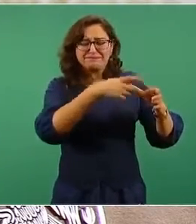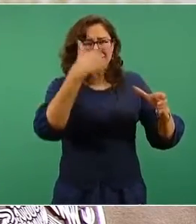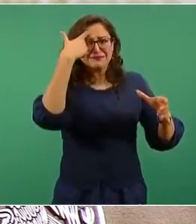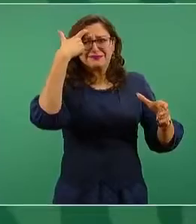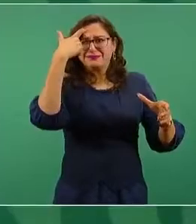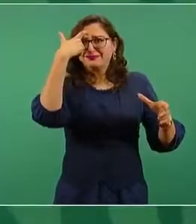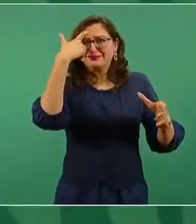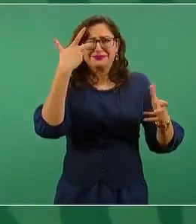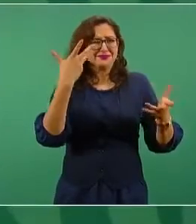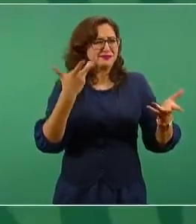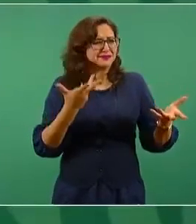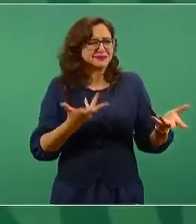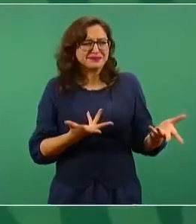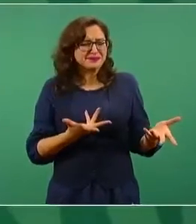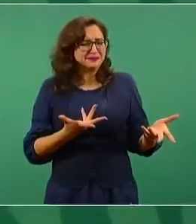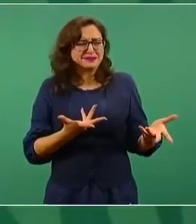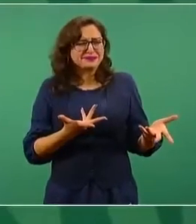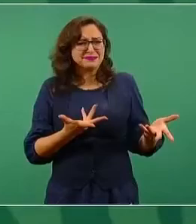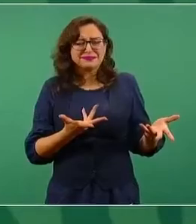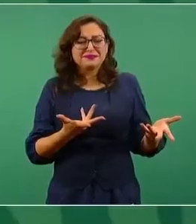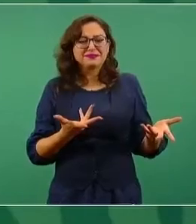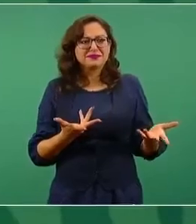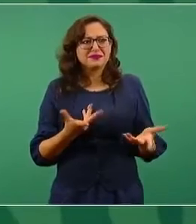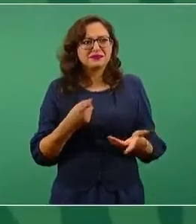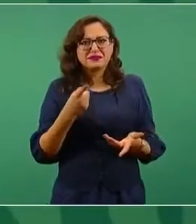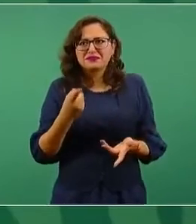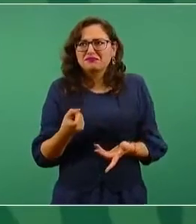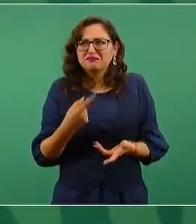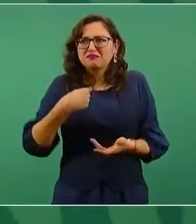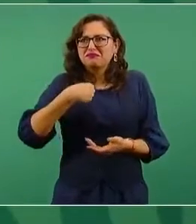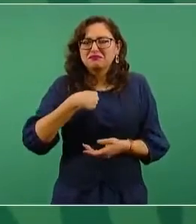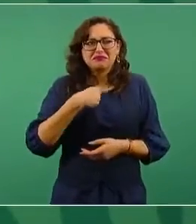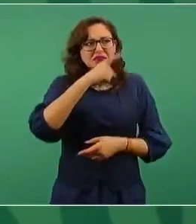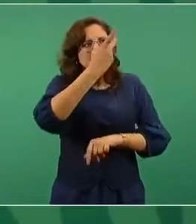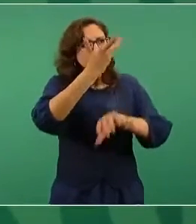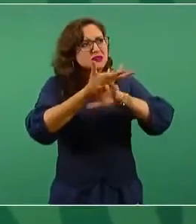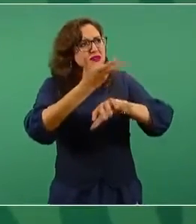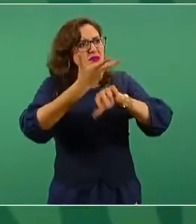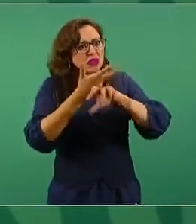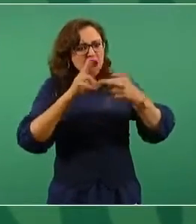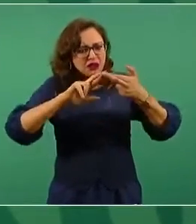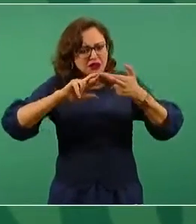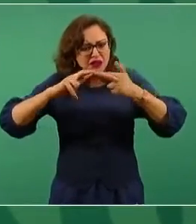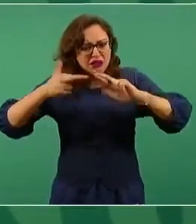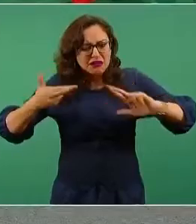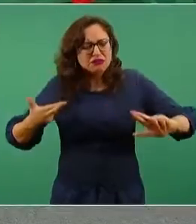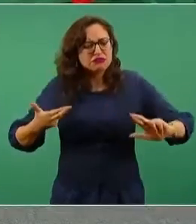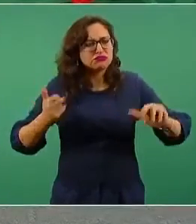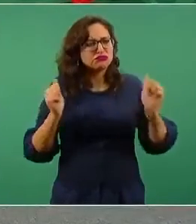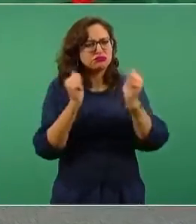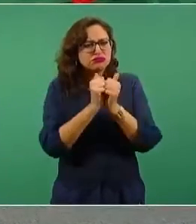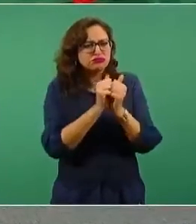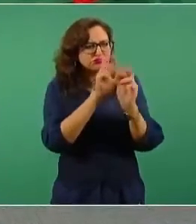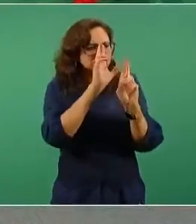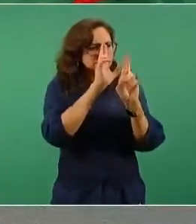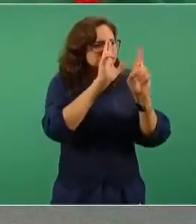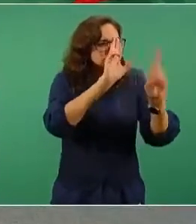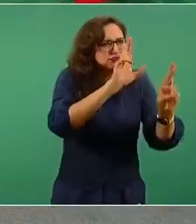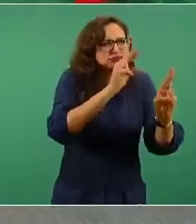normal en una relación, lo dije ayer, respetuosa, y en donde cada